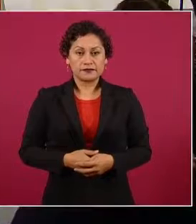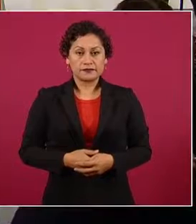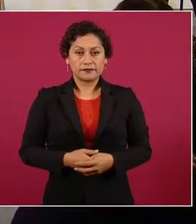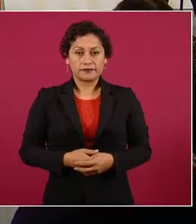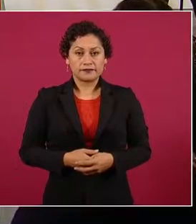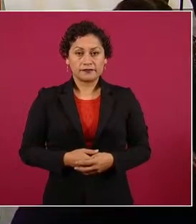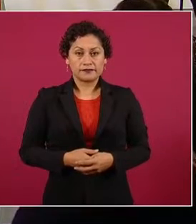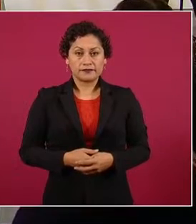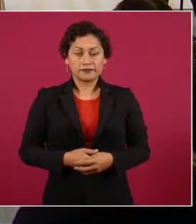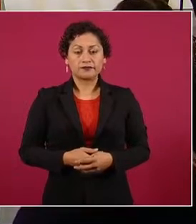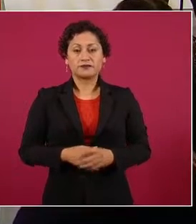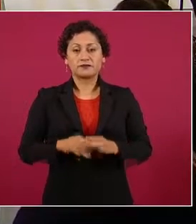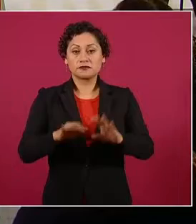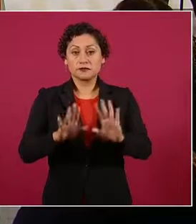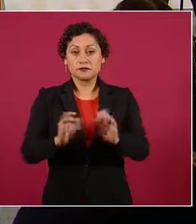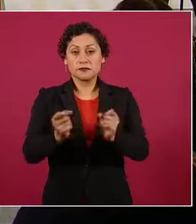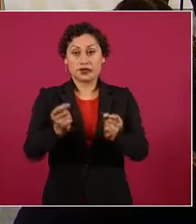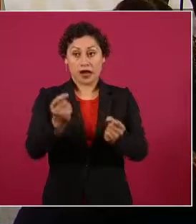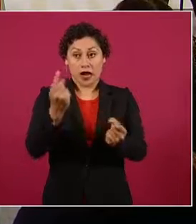casos en donde